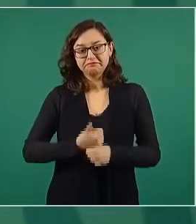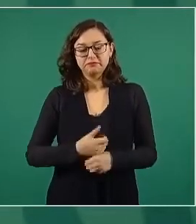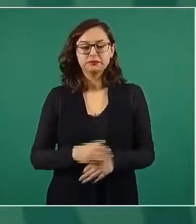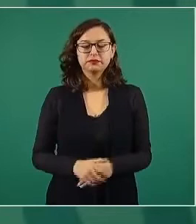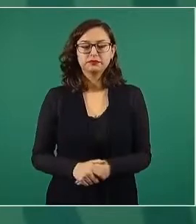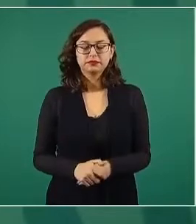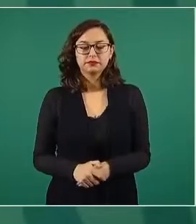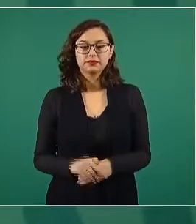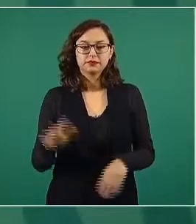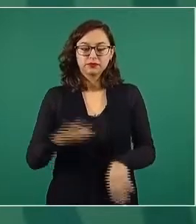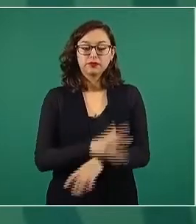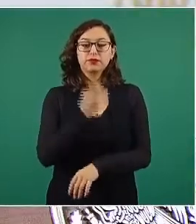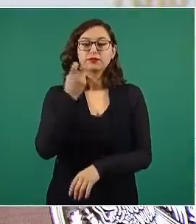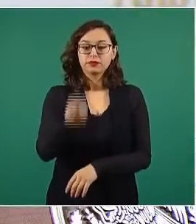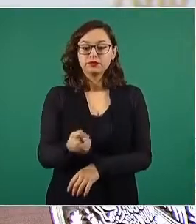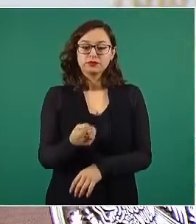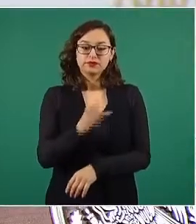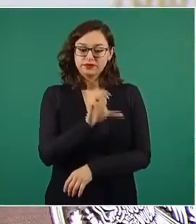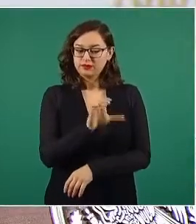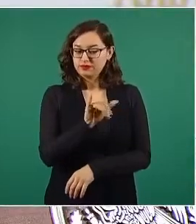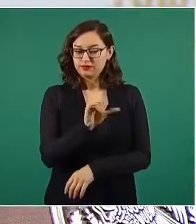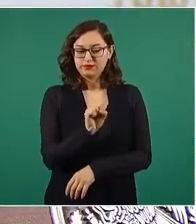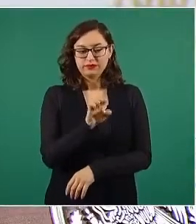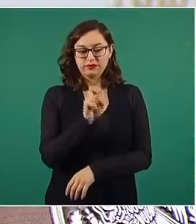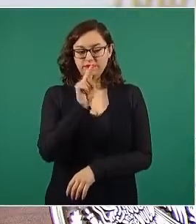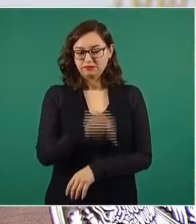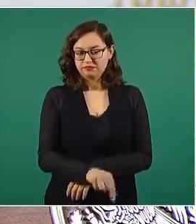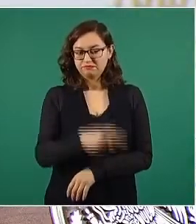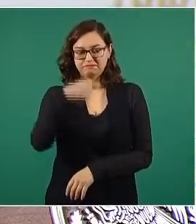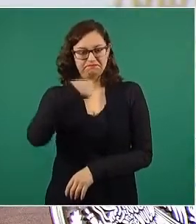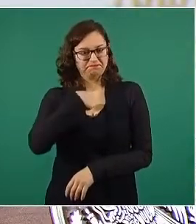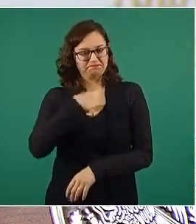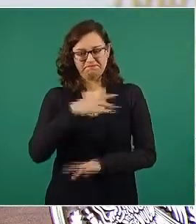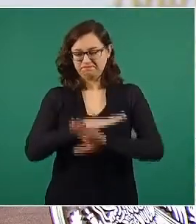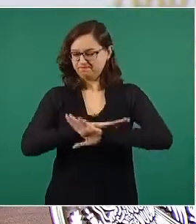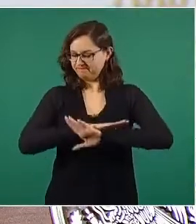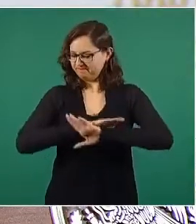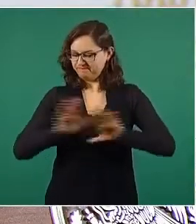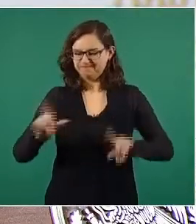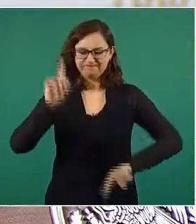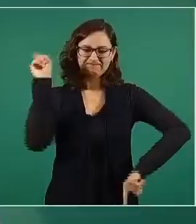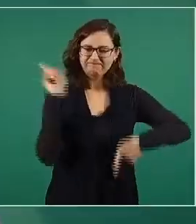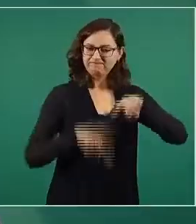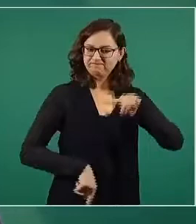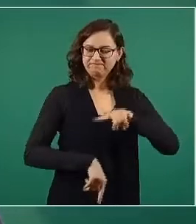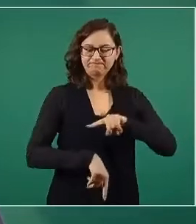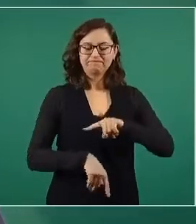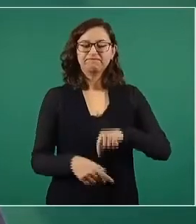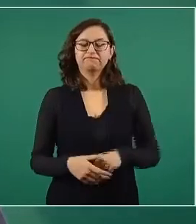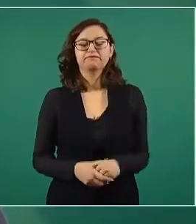Por eso desapareció el CISEN. Fue de las primeras cosas que planteé,